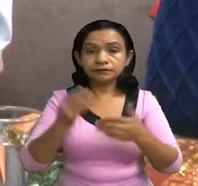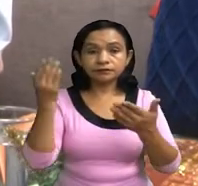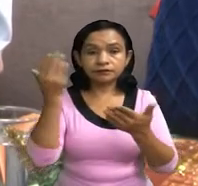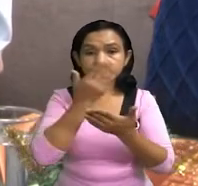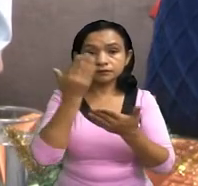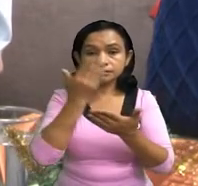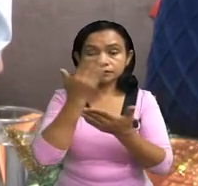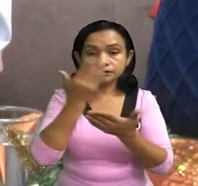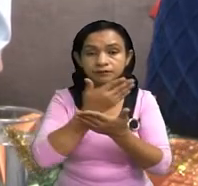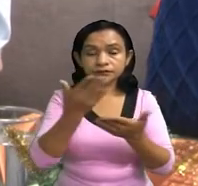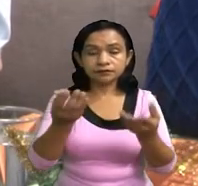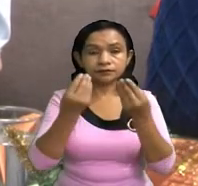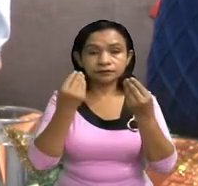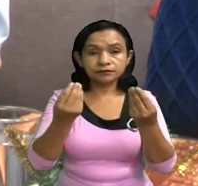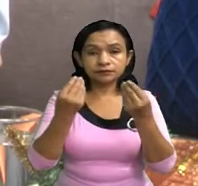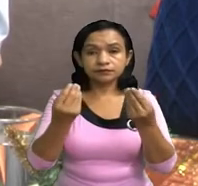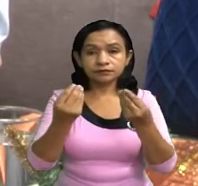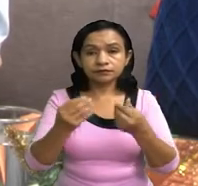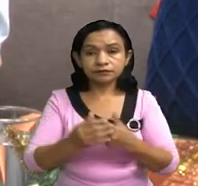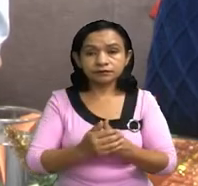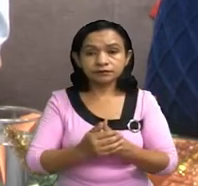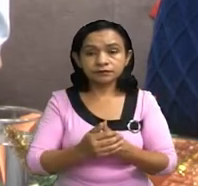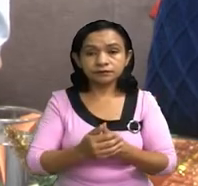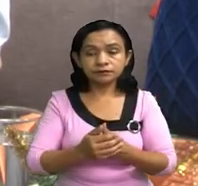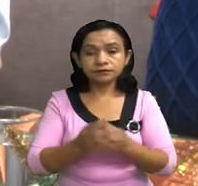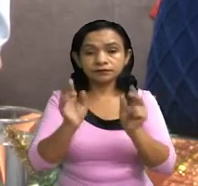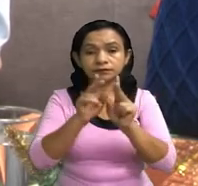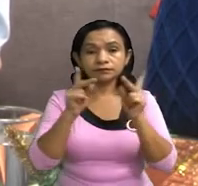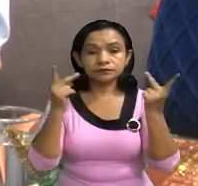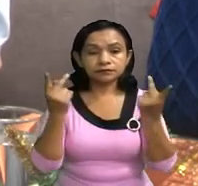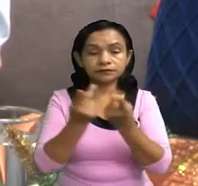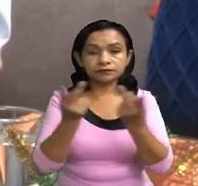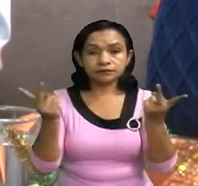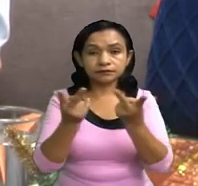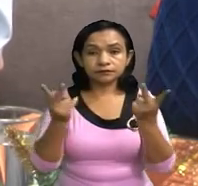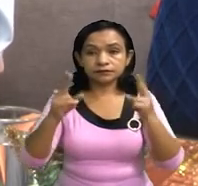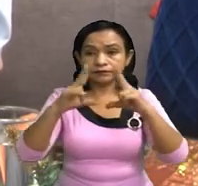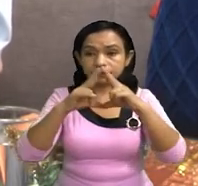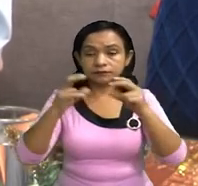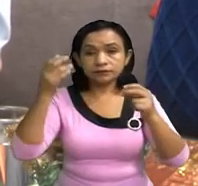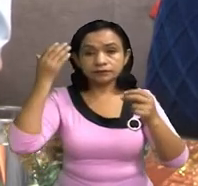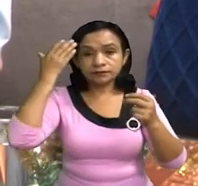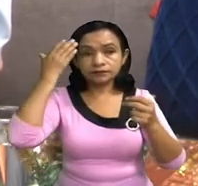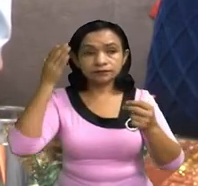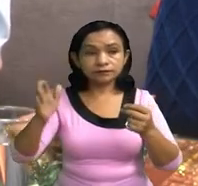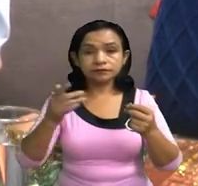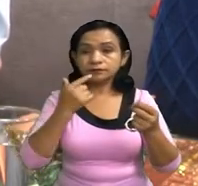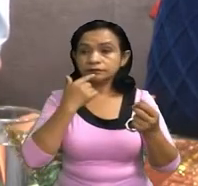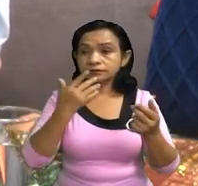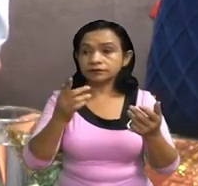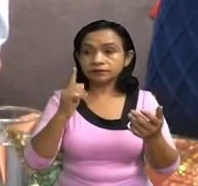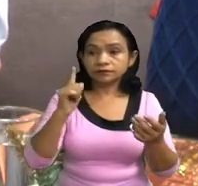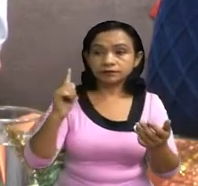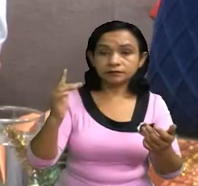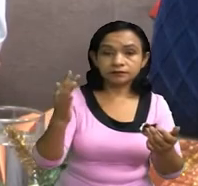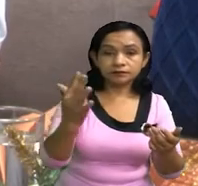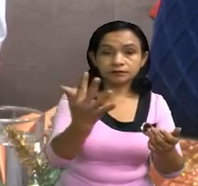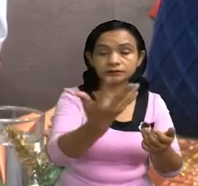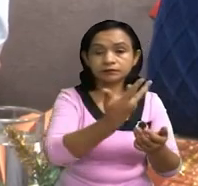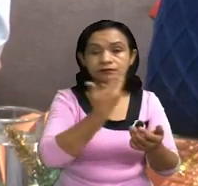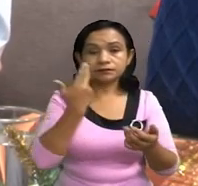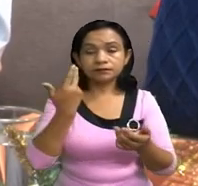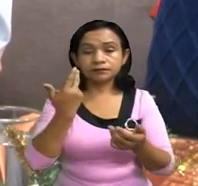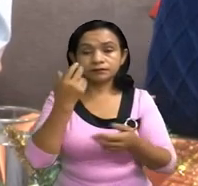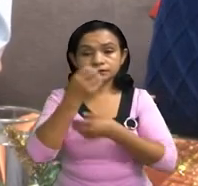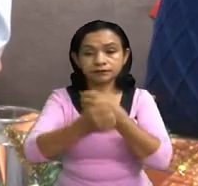estudiantado nicaragüense y la población nicaragüense sabe por qué nosotros hemos estado desde el